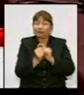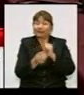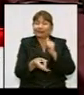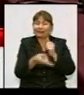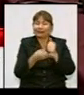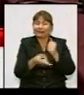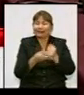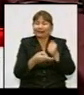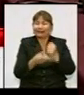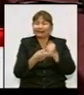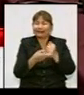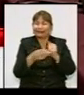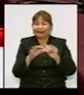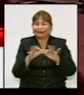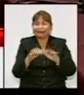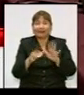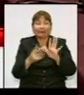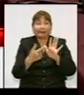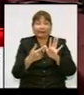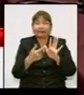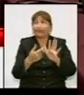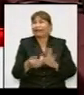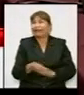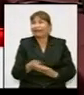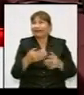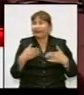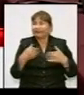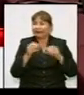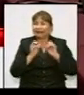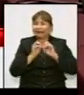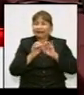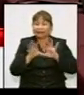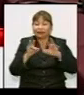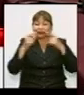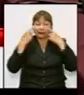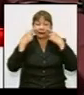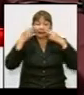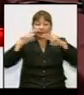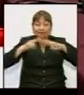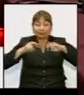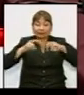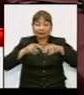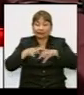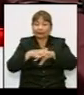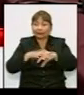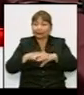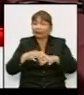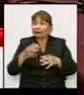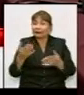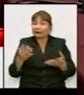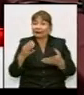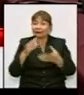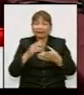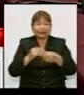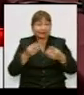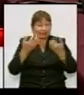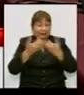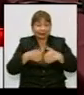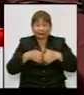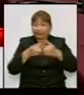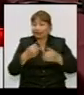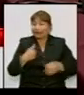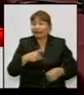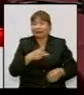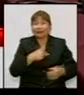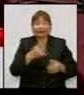digital. Quinto, se promueve la investigación, innovación, desarrollo e industria nacional en este ámbito para